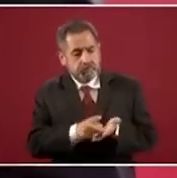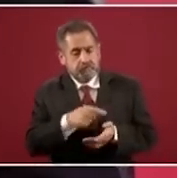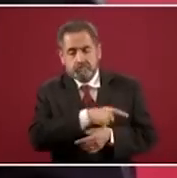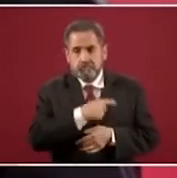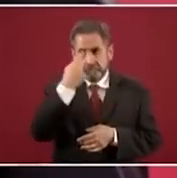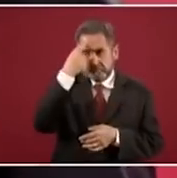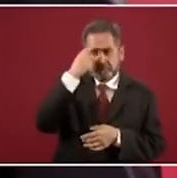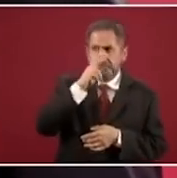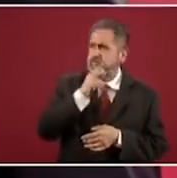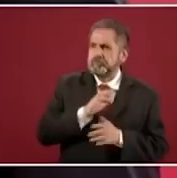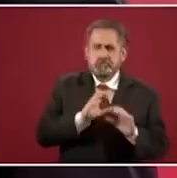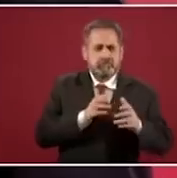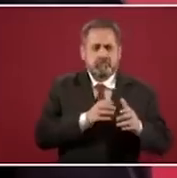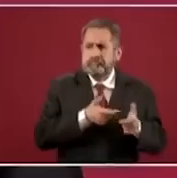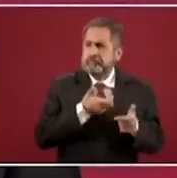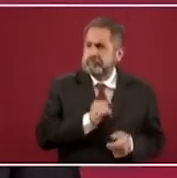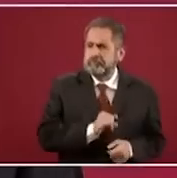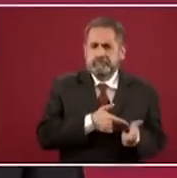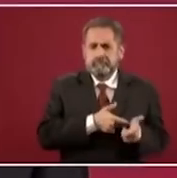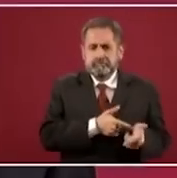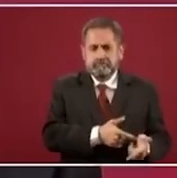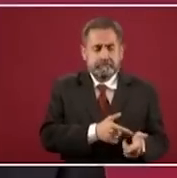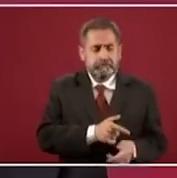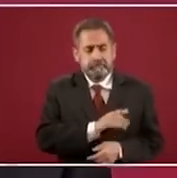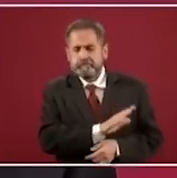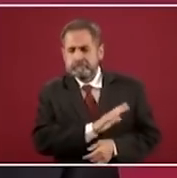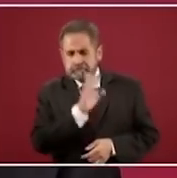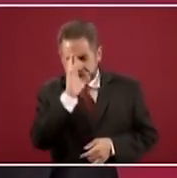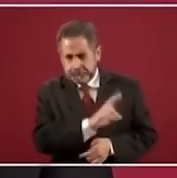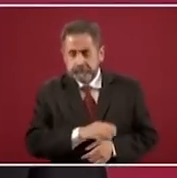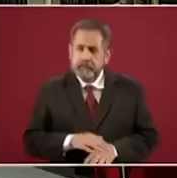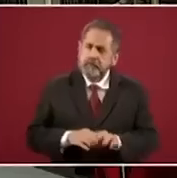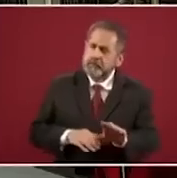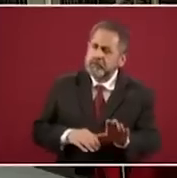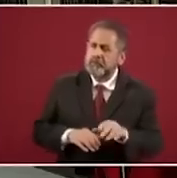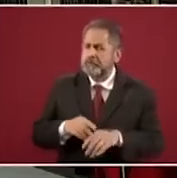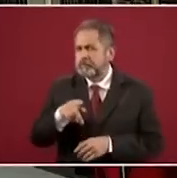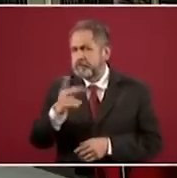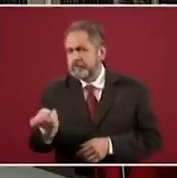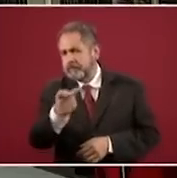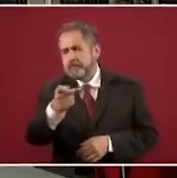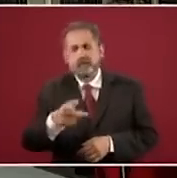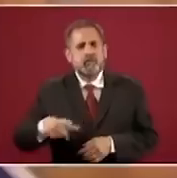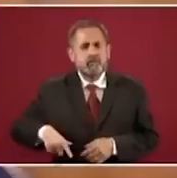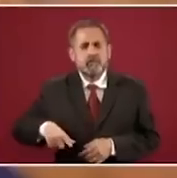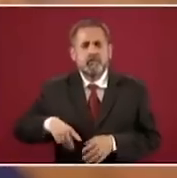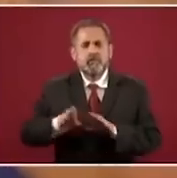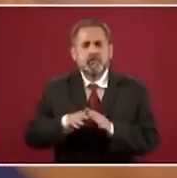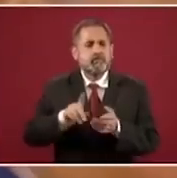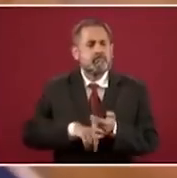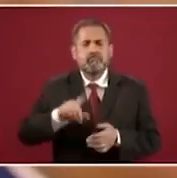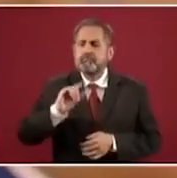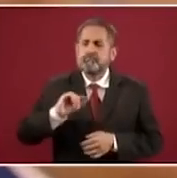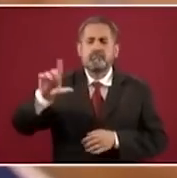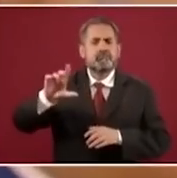pensamiento conservador, ¿sí? Y hay que respetarlo. Pero, presidente, ¿su gobierno va a apoyar este esquema de servicio profesional de carrera